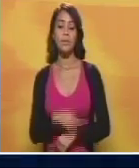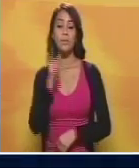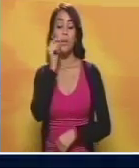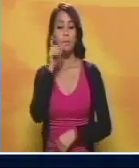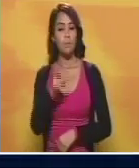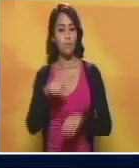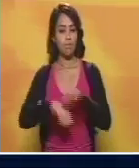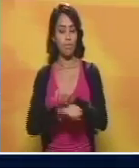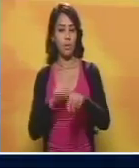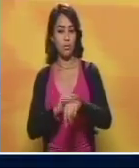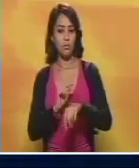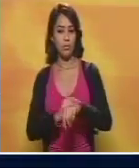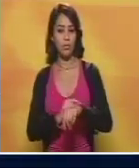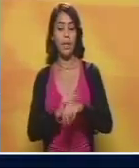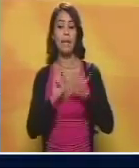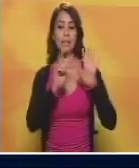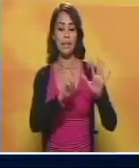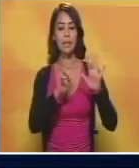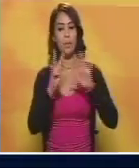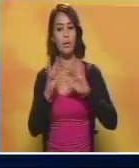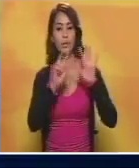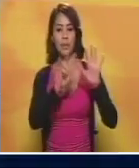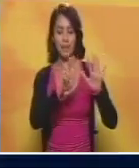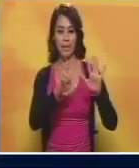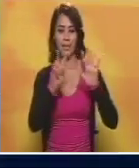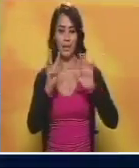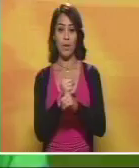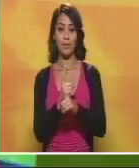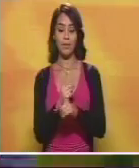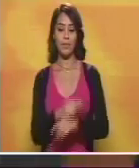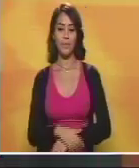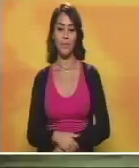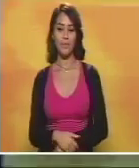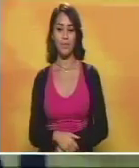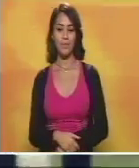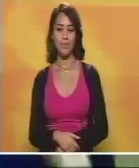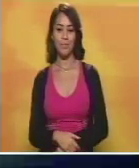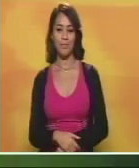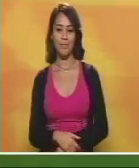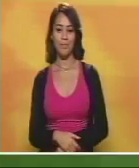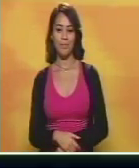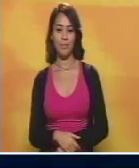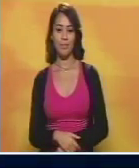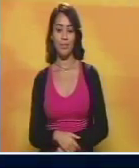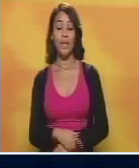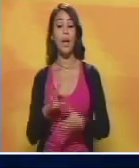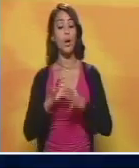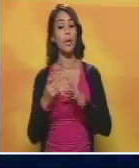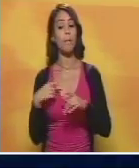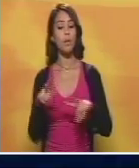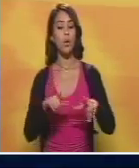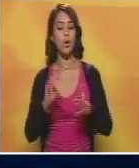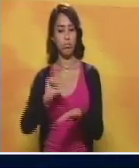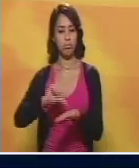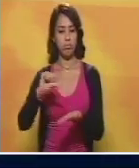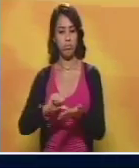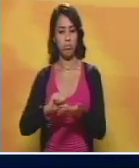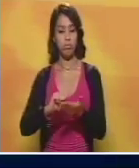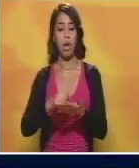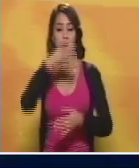de representantes de los diversos sectores de la sociedad en torno a la resolución de los principales problemas de Venezuela. ¿Por qué yo sumo